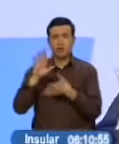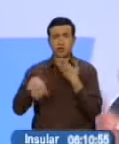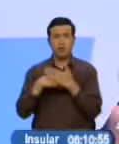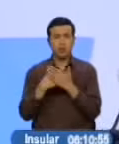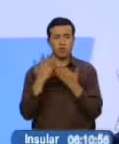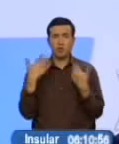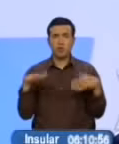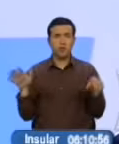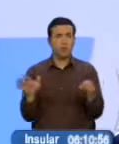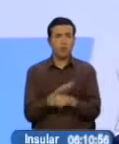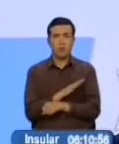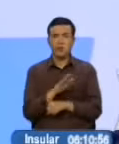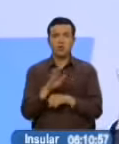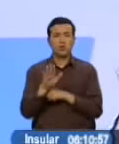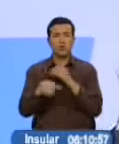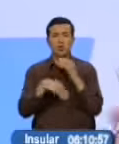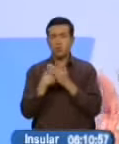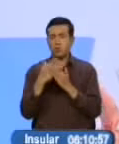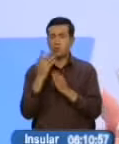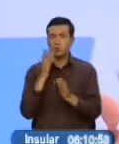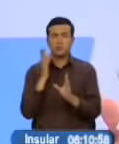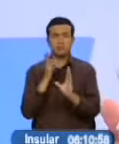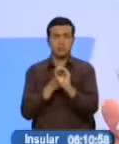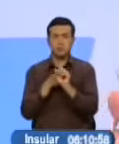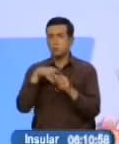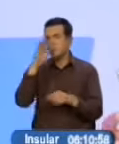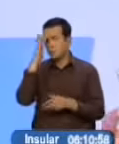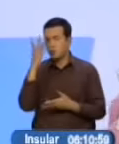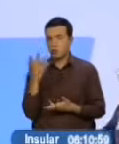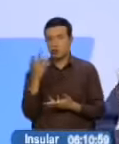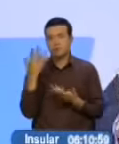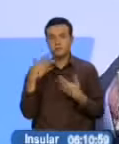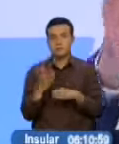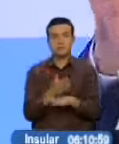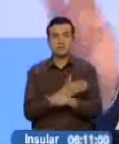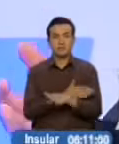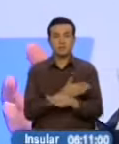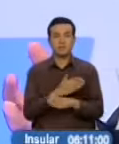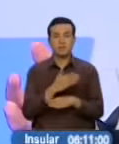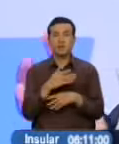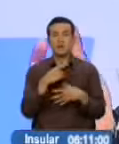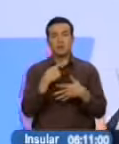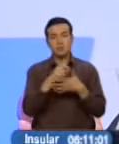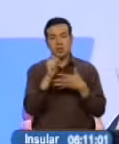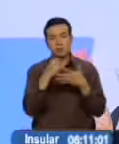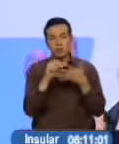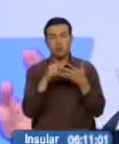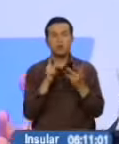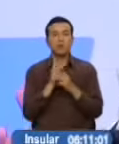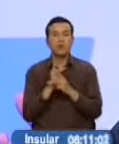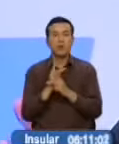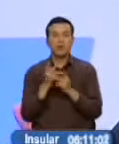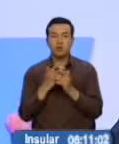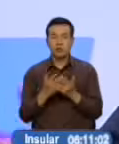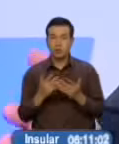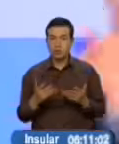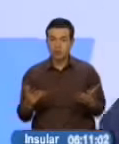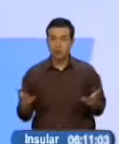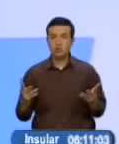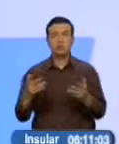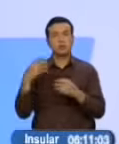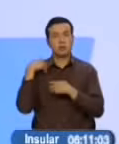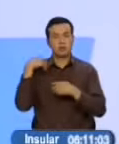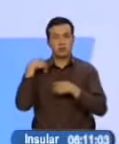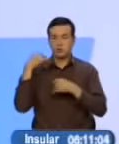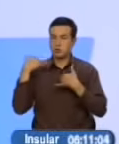el 100% del servicio educativo. ¿Y eso se logra por qué? Porque hay otras formas de proteger los bienes y